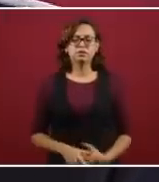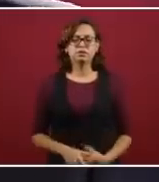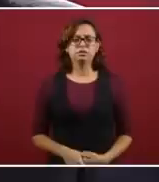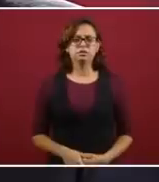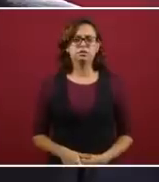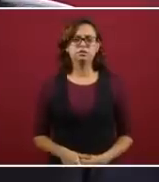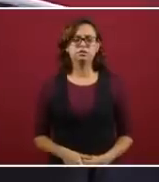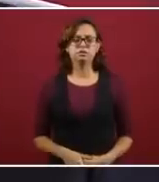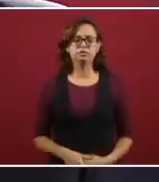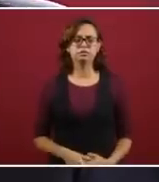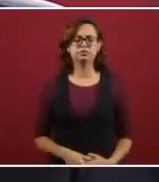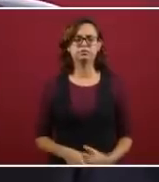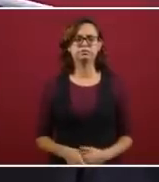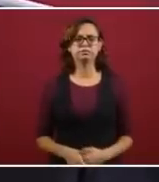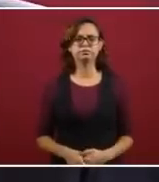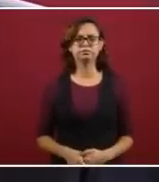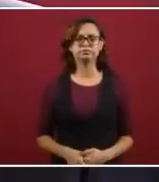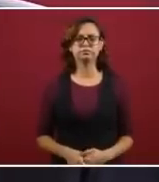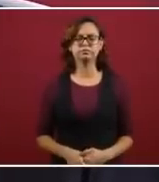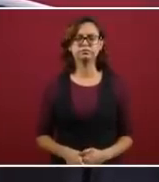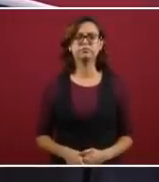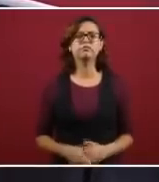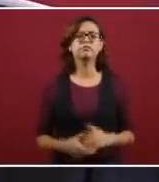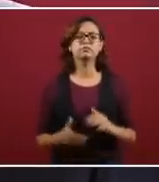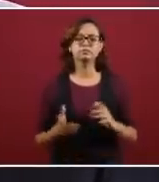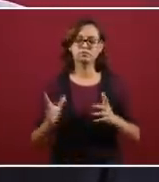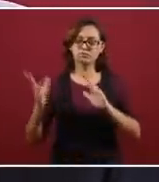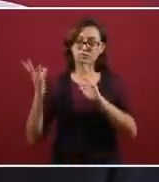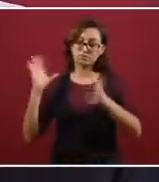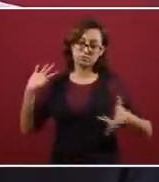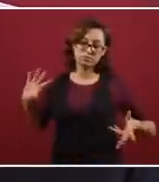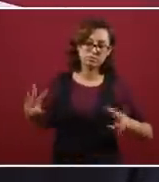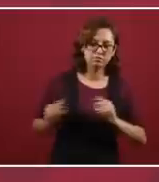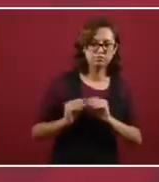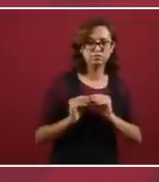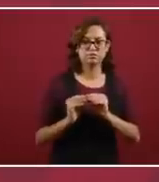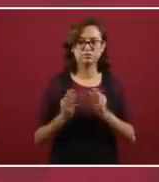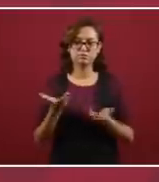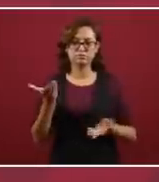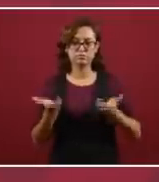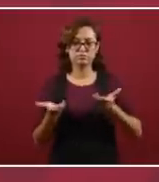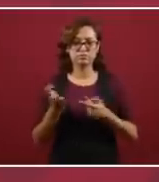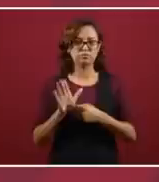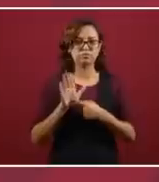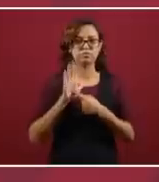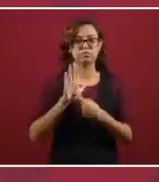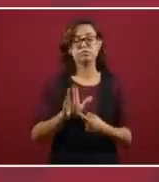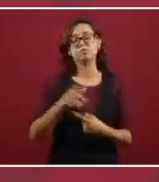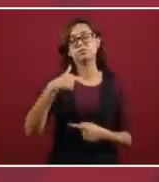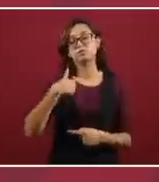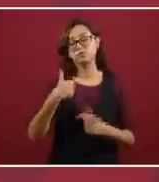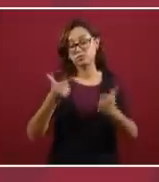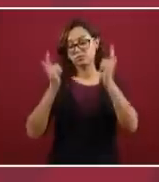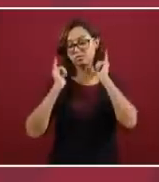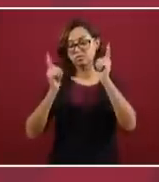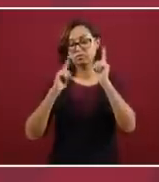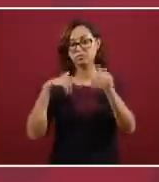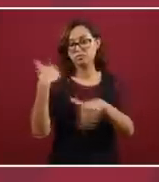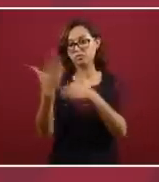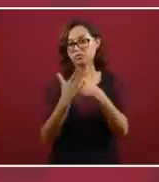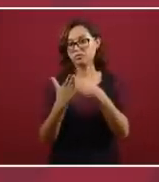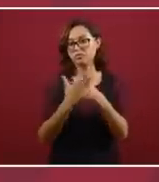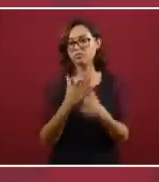y ya va a ser un balance. Yo espero que para el primero de